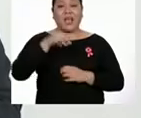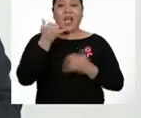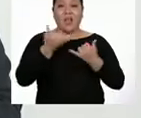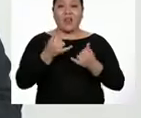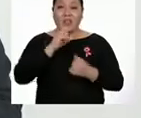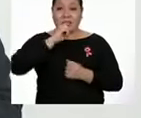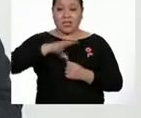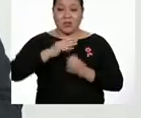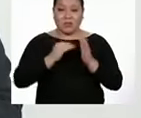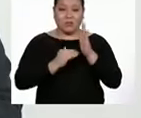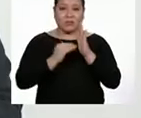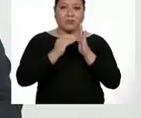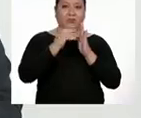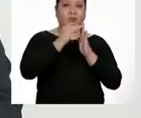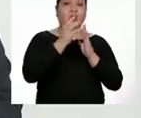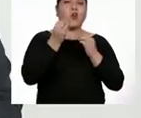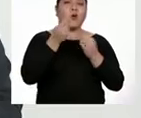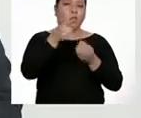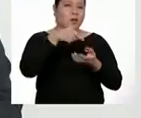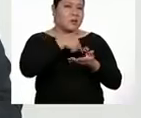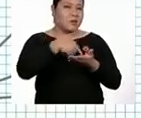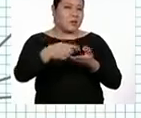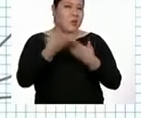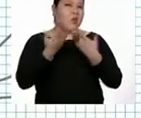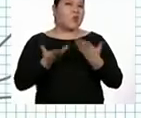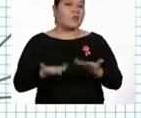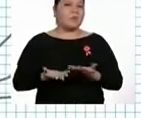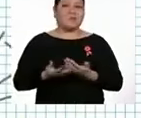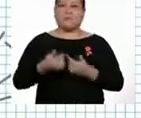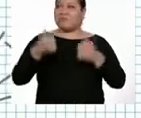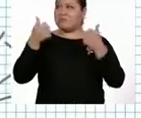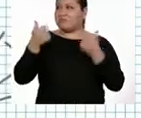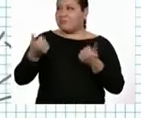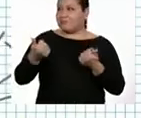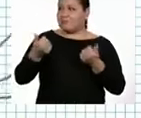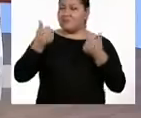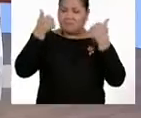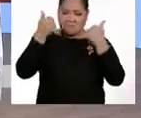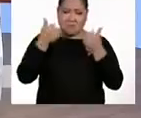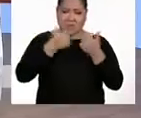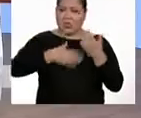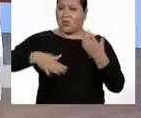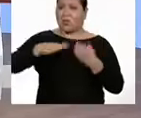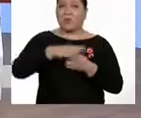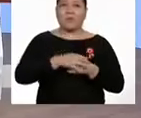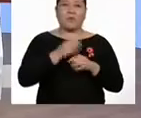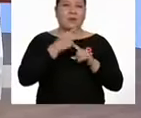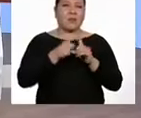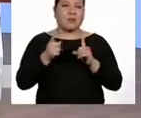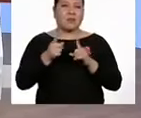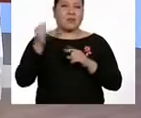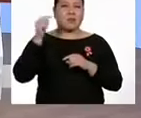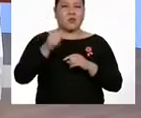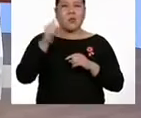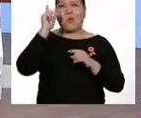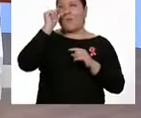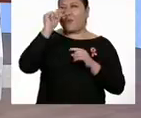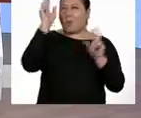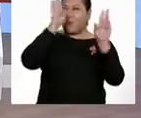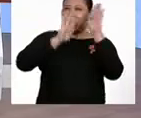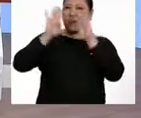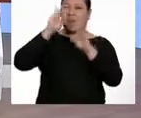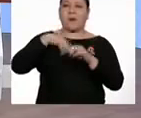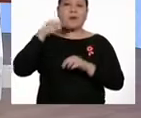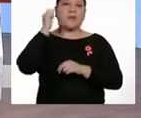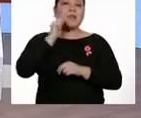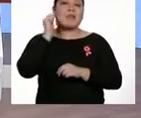salir adelante, ¿cómo te ha ido esta semana? Felizmente, todo muy bien, excepto porque ando un poco preocupada por